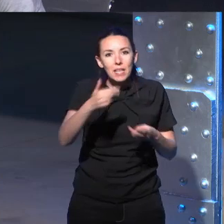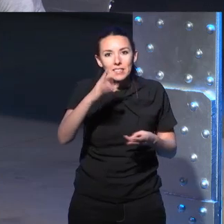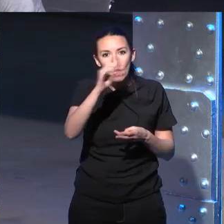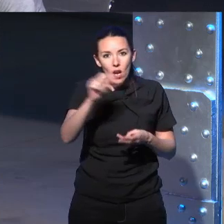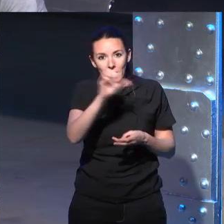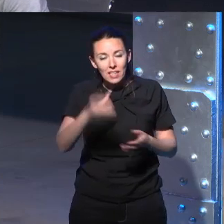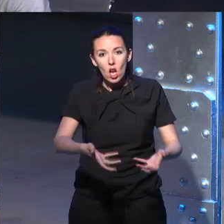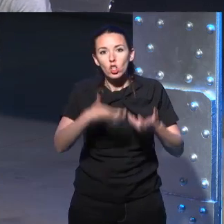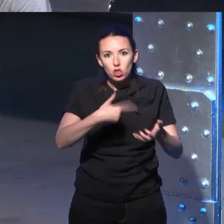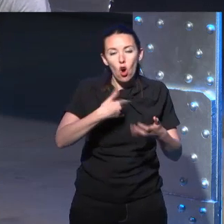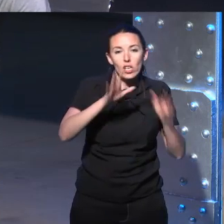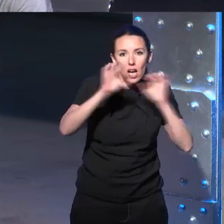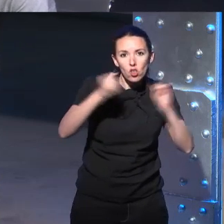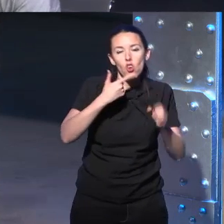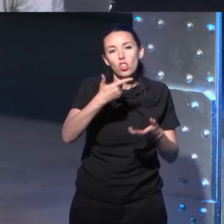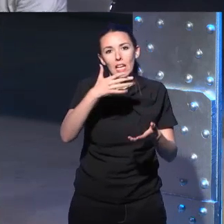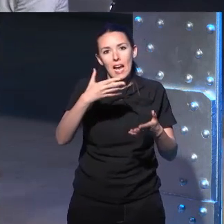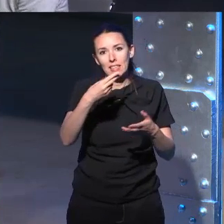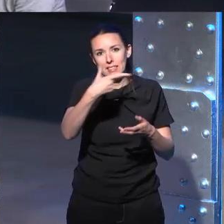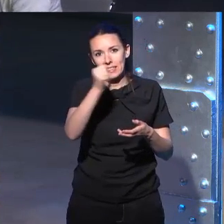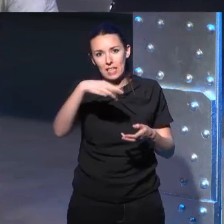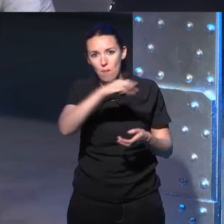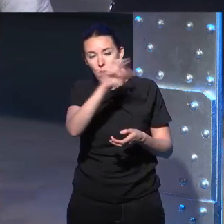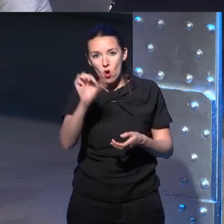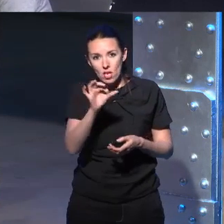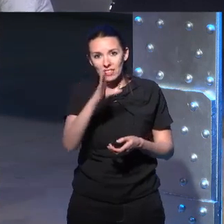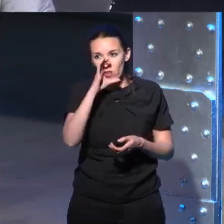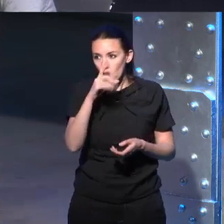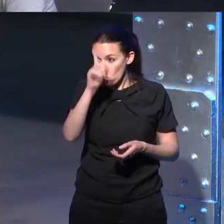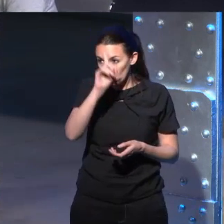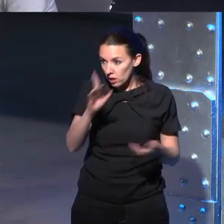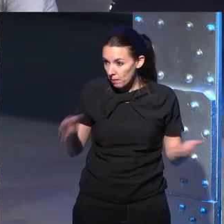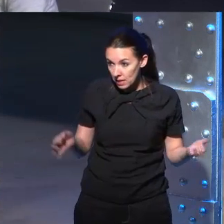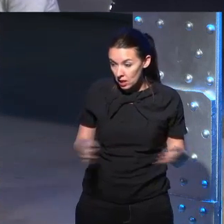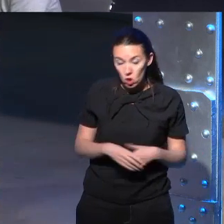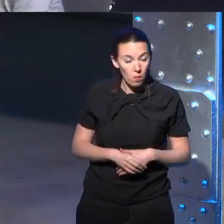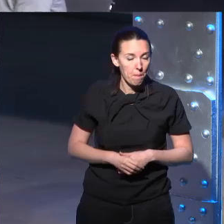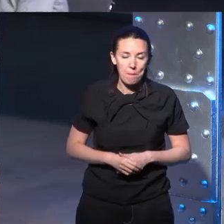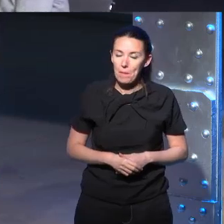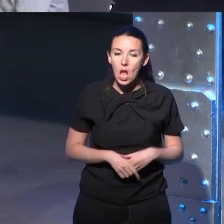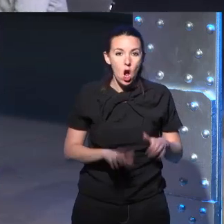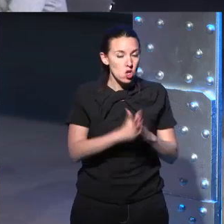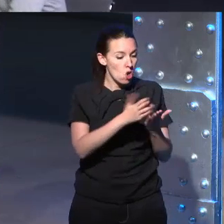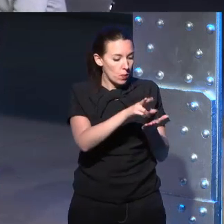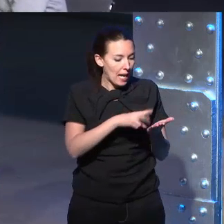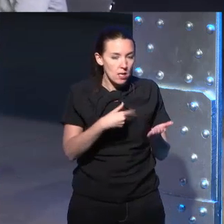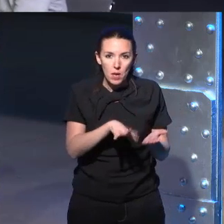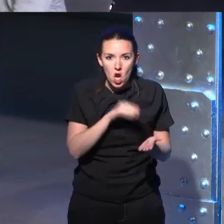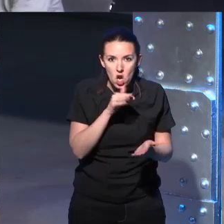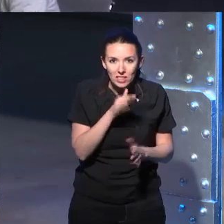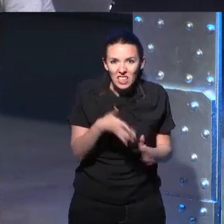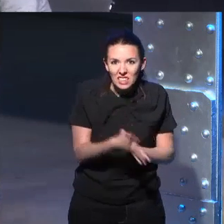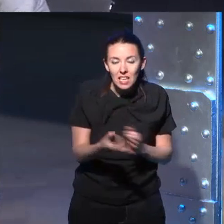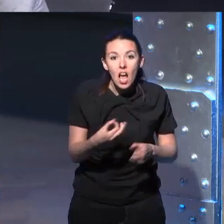talla, los cocoles, las conchas y las chamorras de cerdo. ¿Qué esto ¿No sabes qué son? No, y me he leído la novela y no. Bueno, no el atole